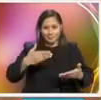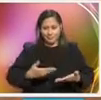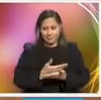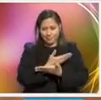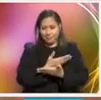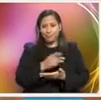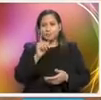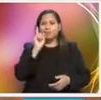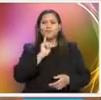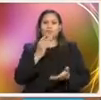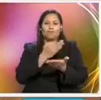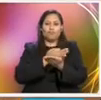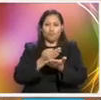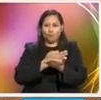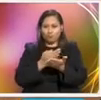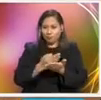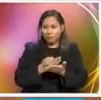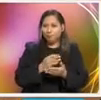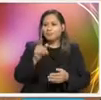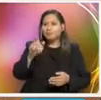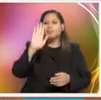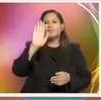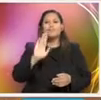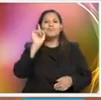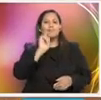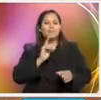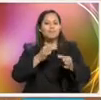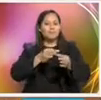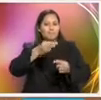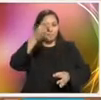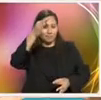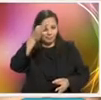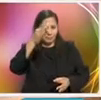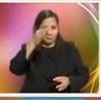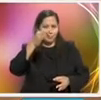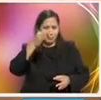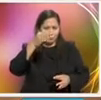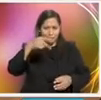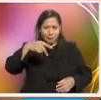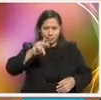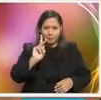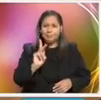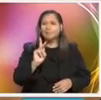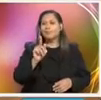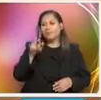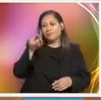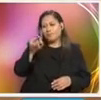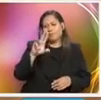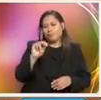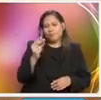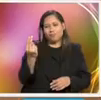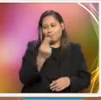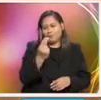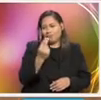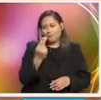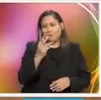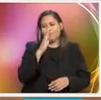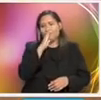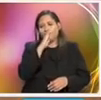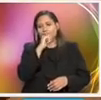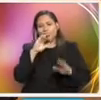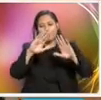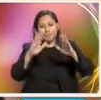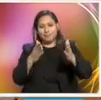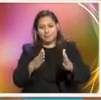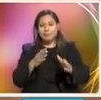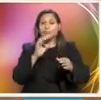nos programan a un estereotipo de mujer flaco y que realmente pues no hay necesidad de llegar, ¿no? Ahora,